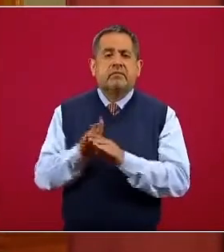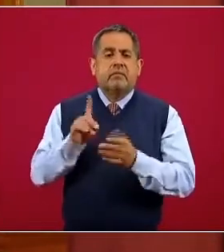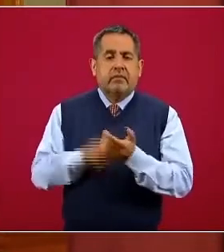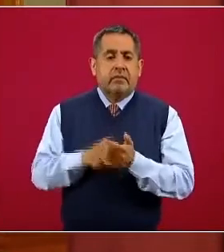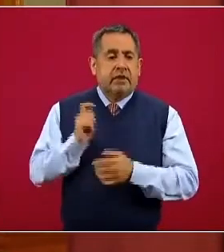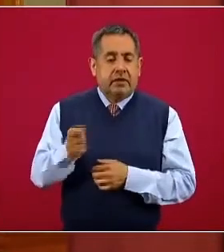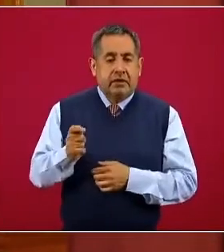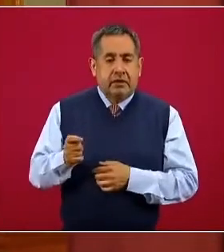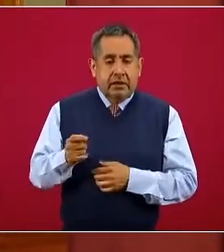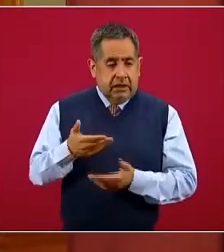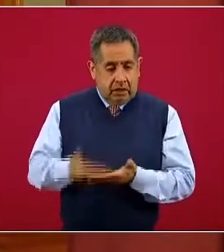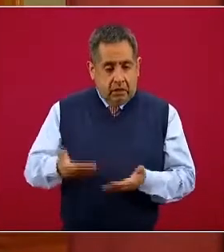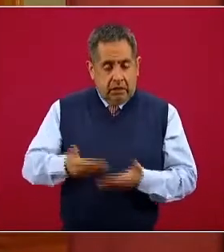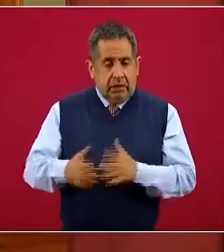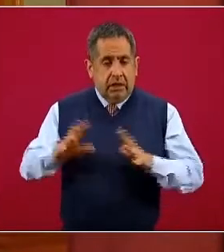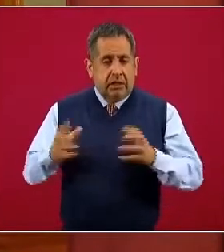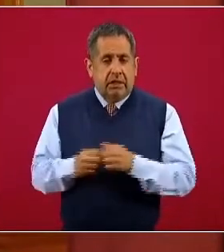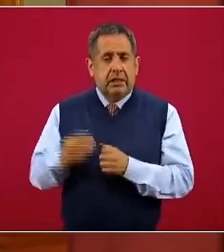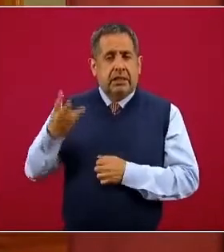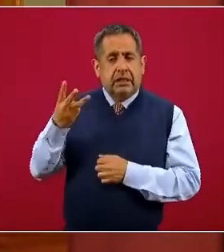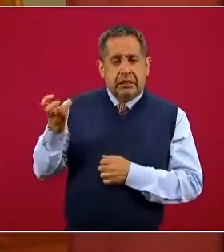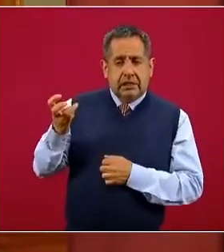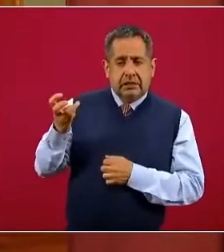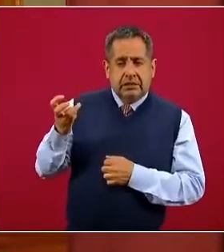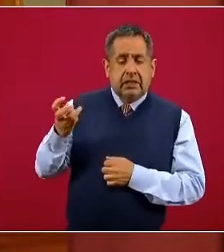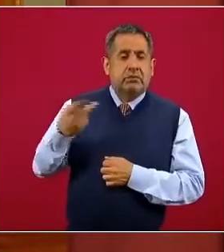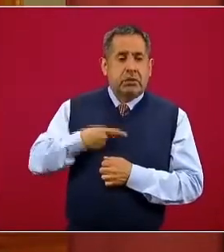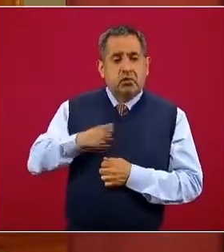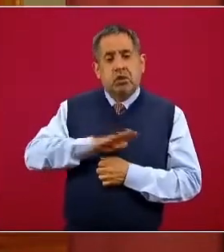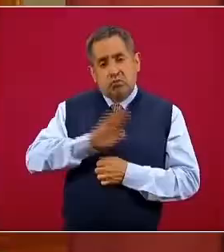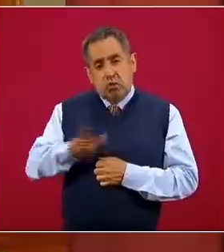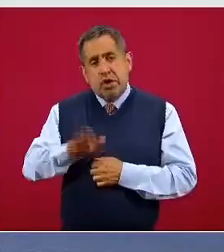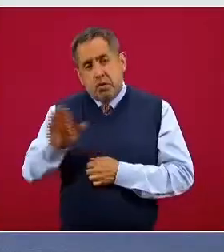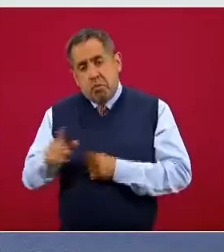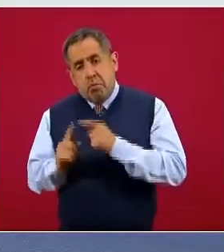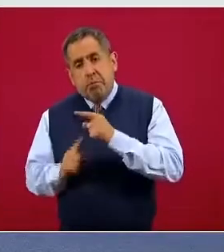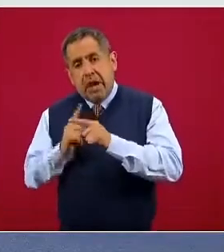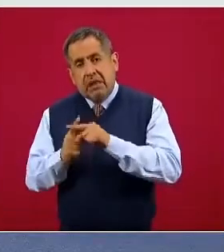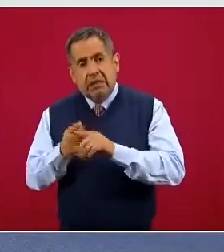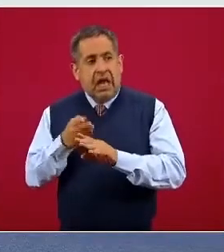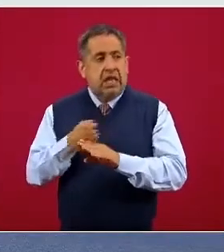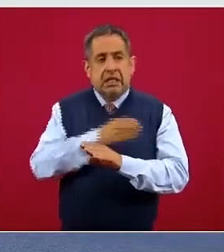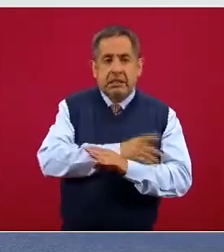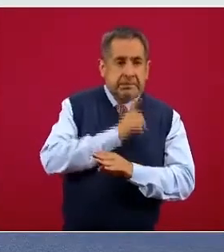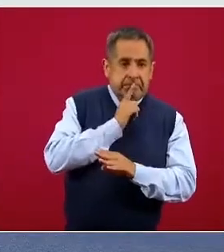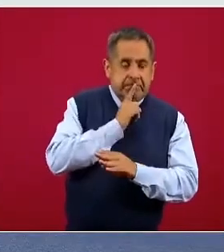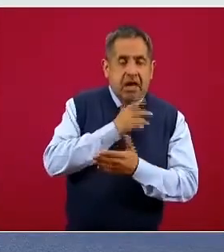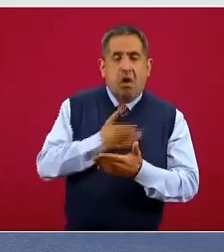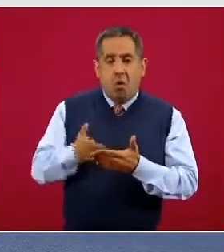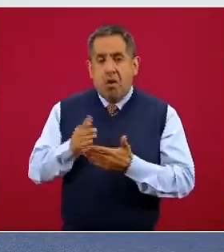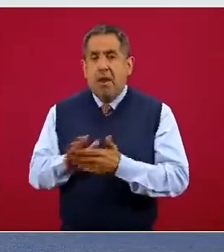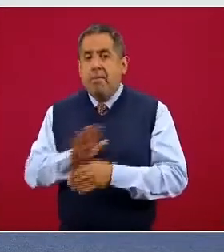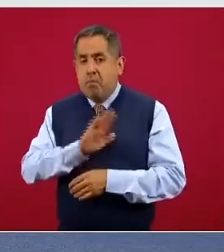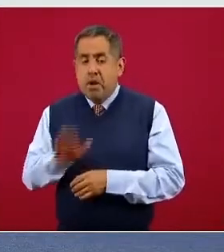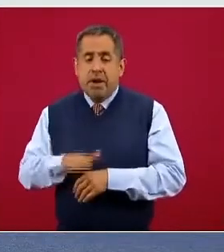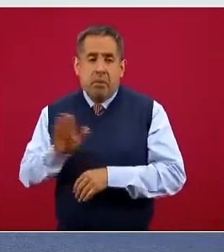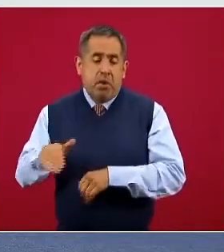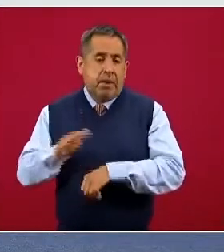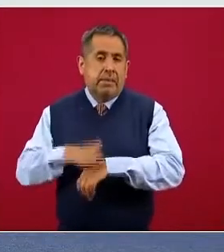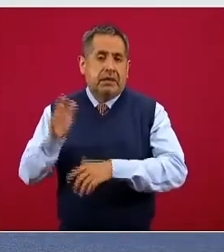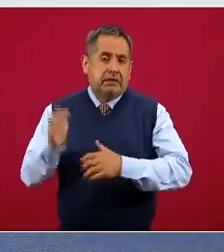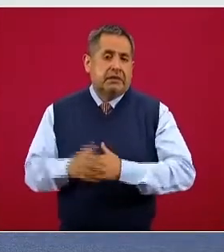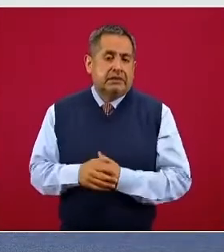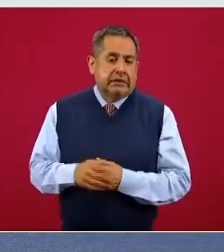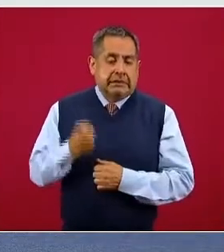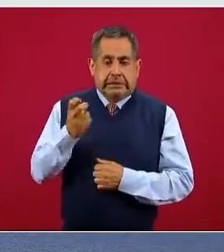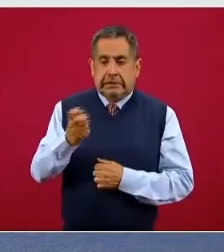que han ocurrido hasta el momento 300 defunciones más que lo que habían ocurrido en la semana 42, y esto es